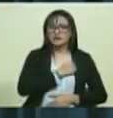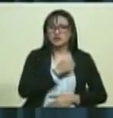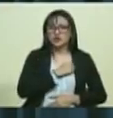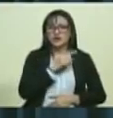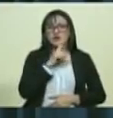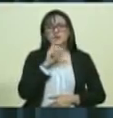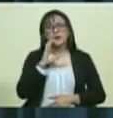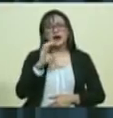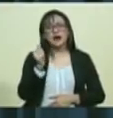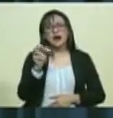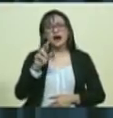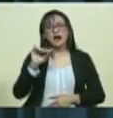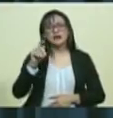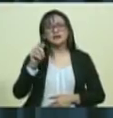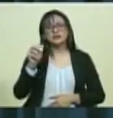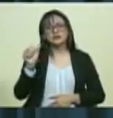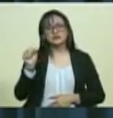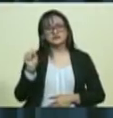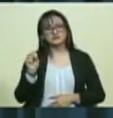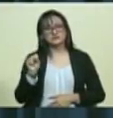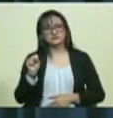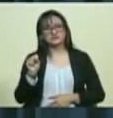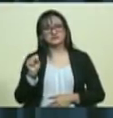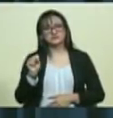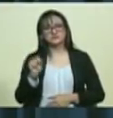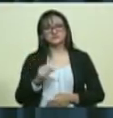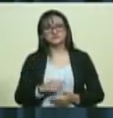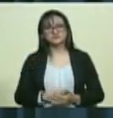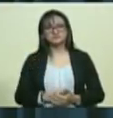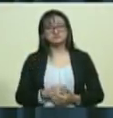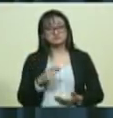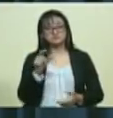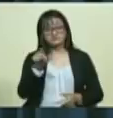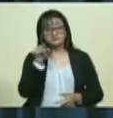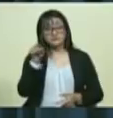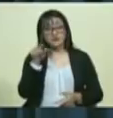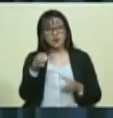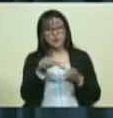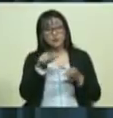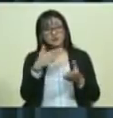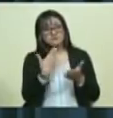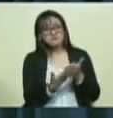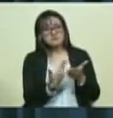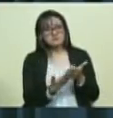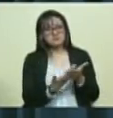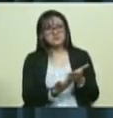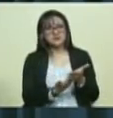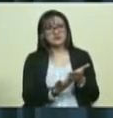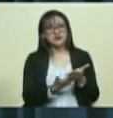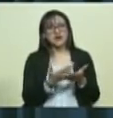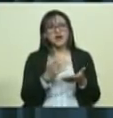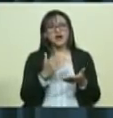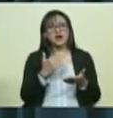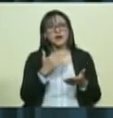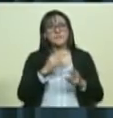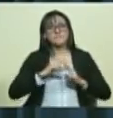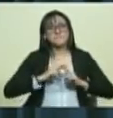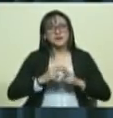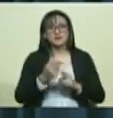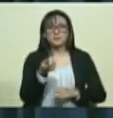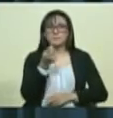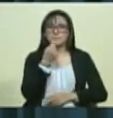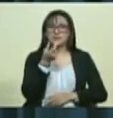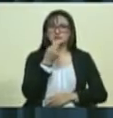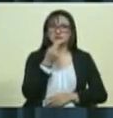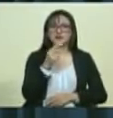cáritas plantó planteó hacer algún tipo de de préstamo de medicinas